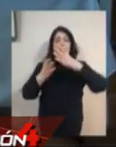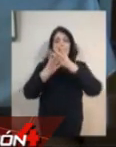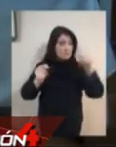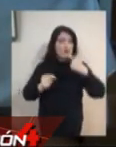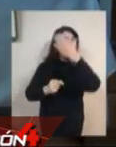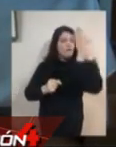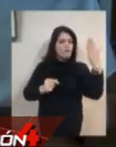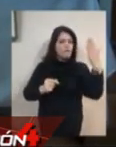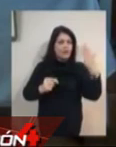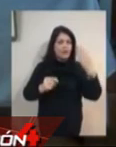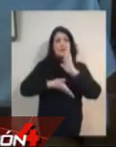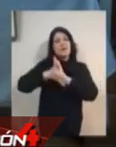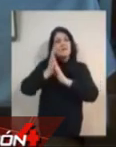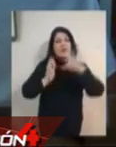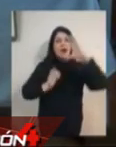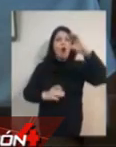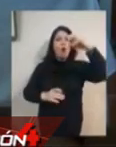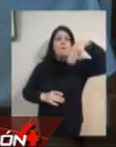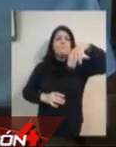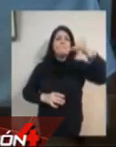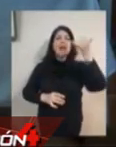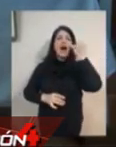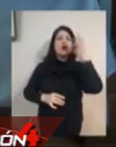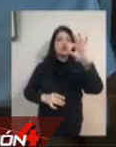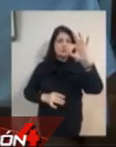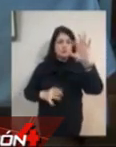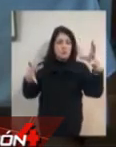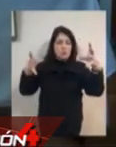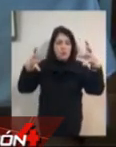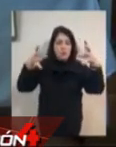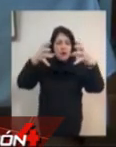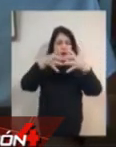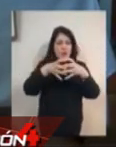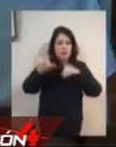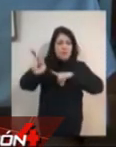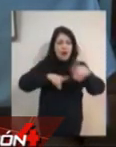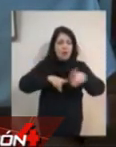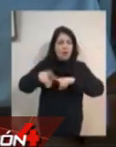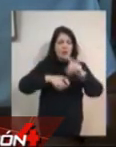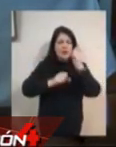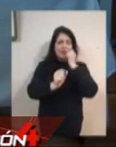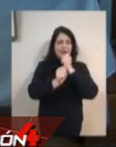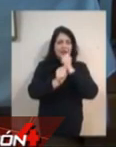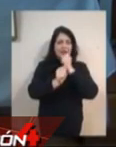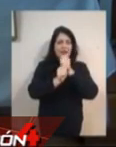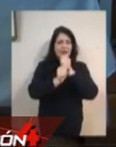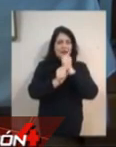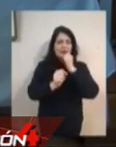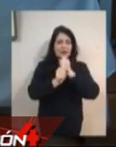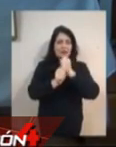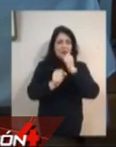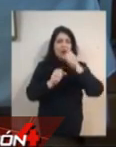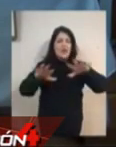ya hacia Comayo, allí vamos a hacer una nueva reunión del comité operativo de las intervenciones en la región